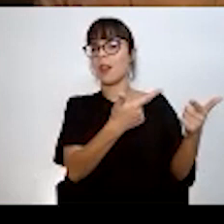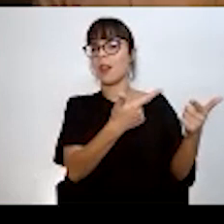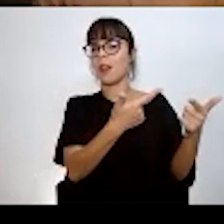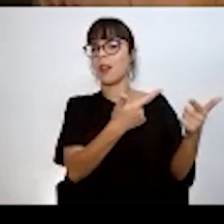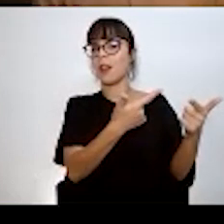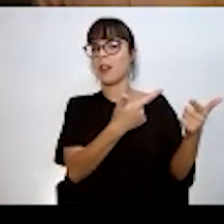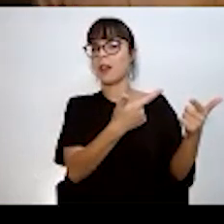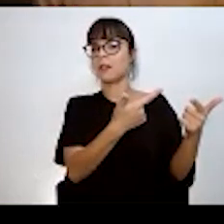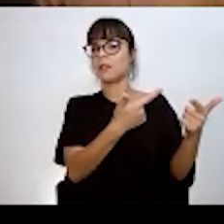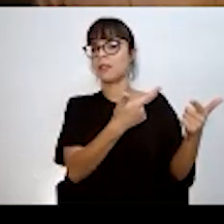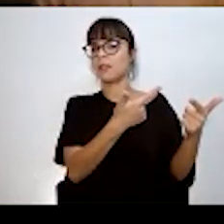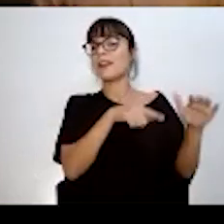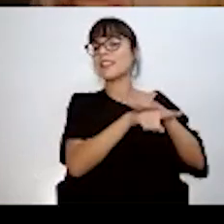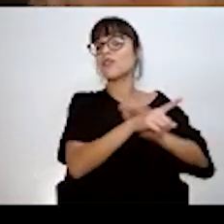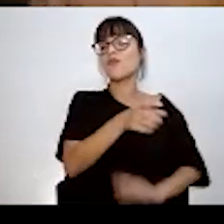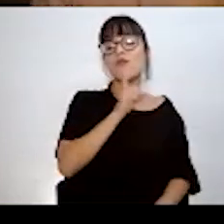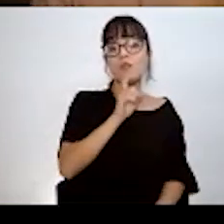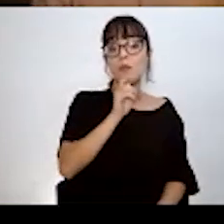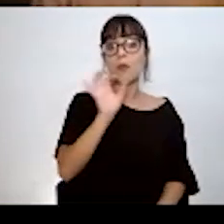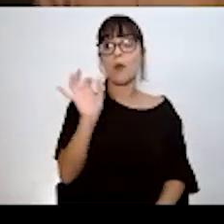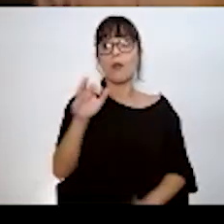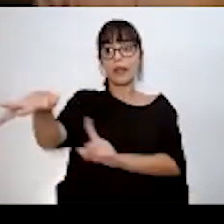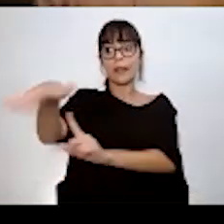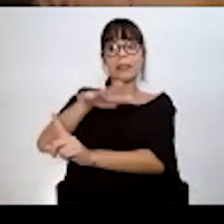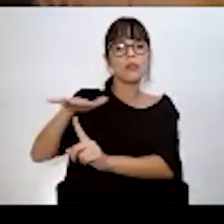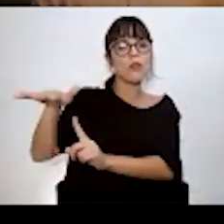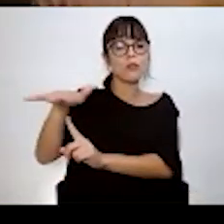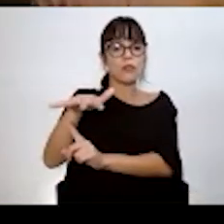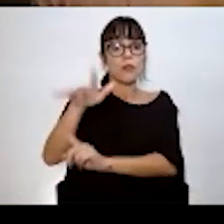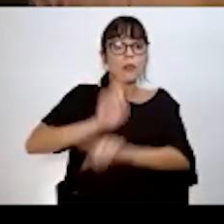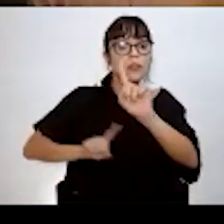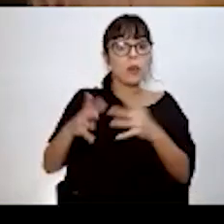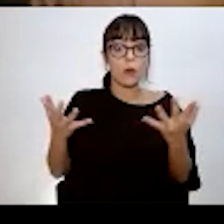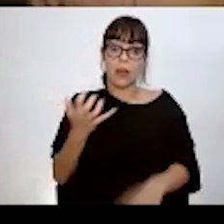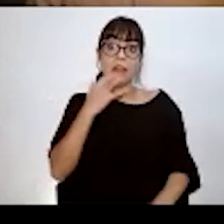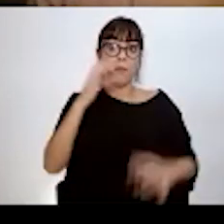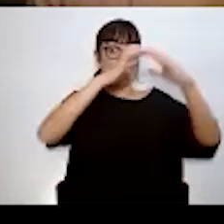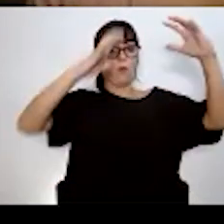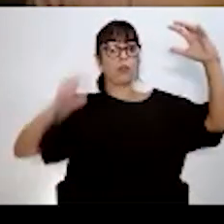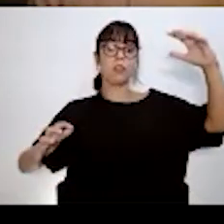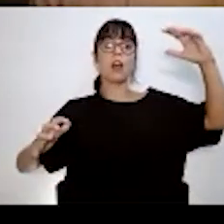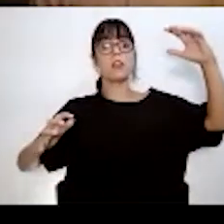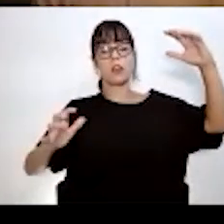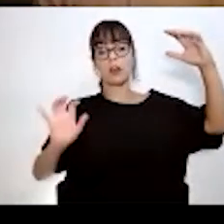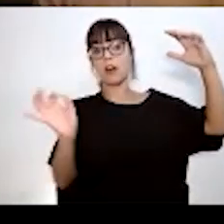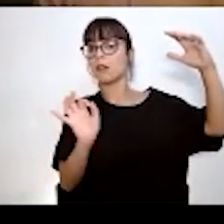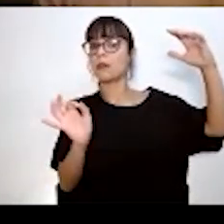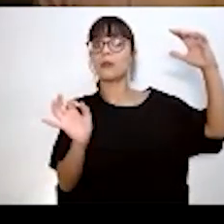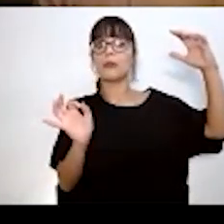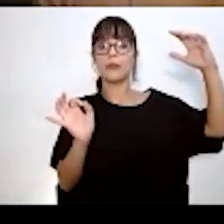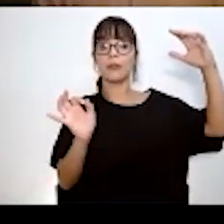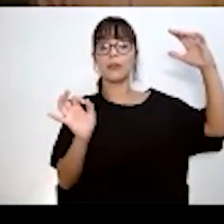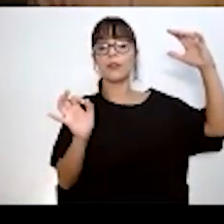dentro de este marco territorial por cuestiones tan evidentes como la demografía o la presión demográfica sobre los recursos y sobre el